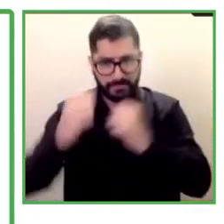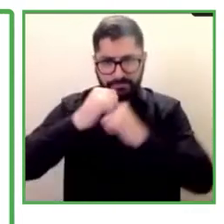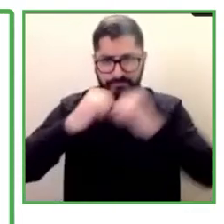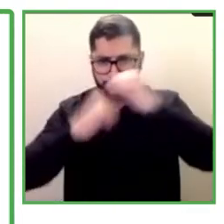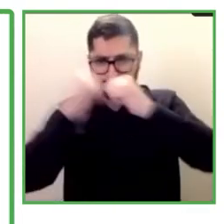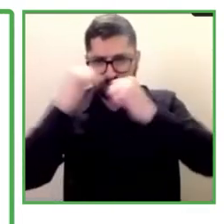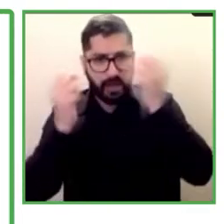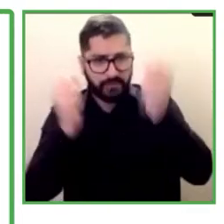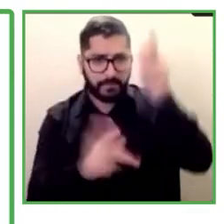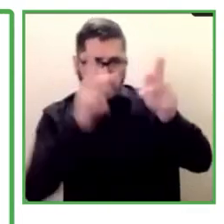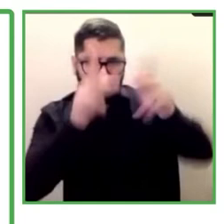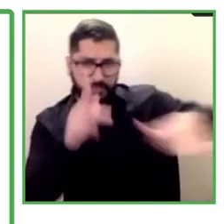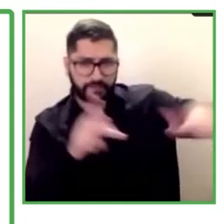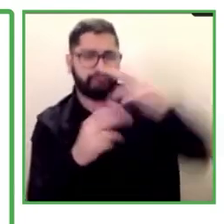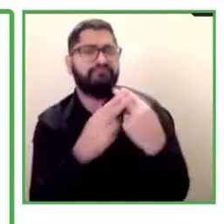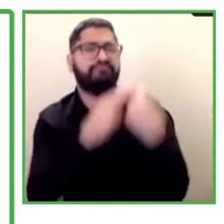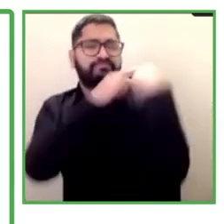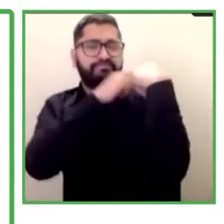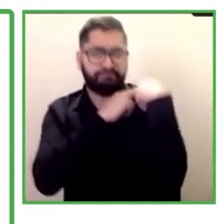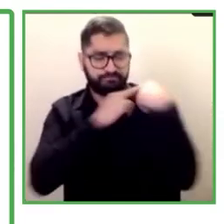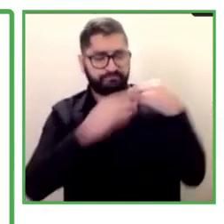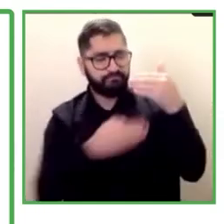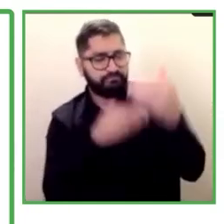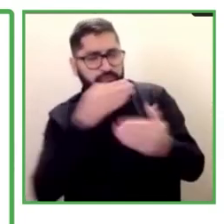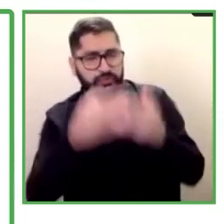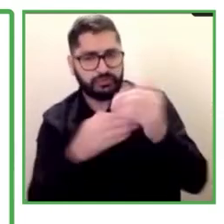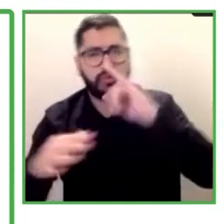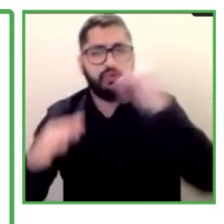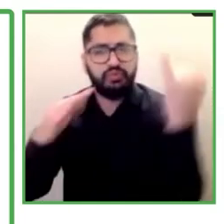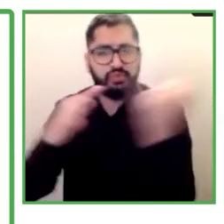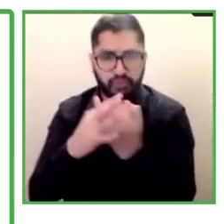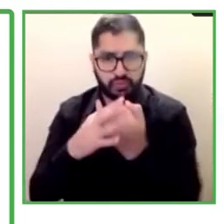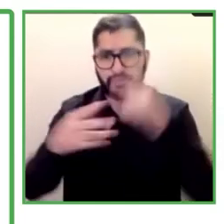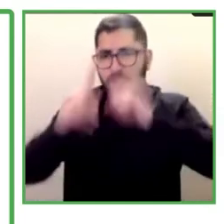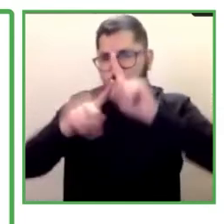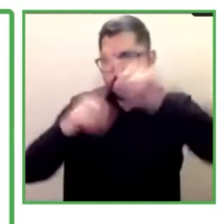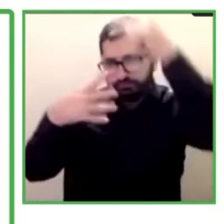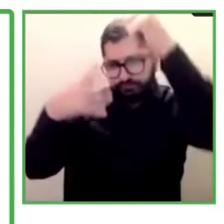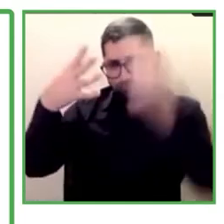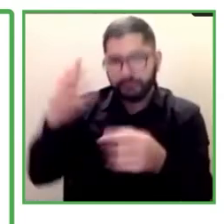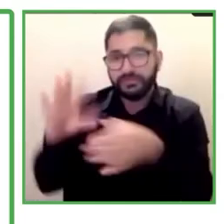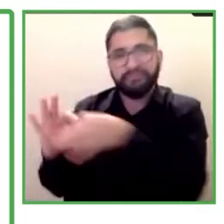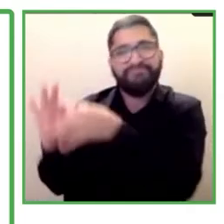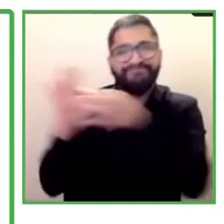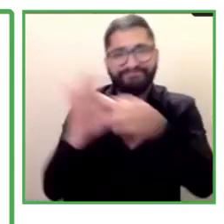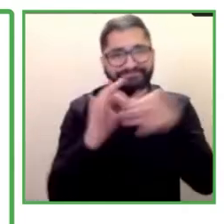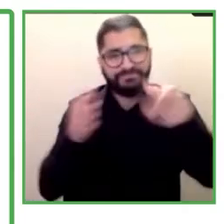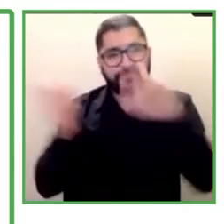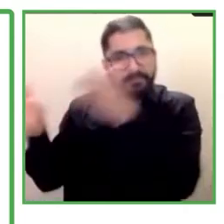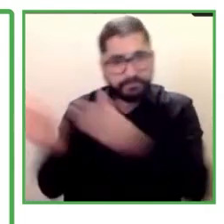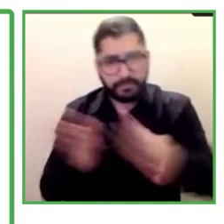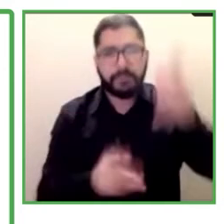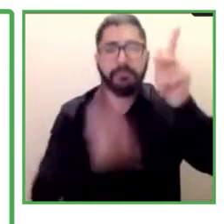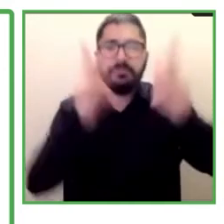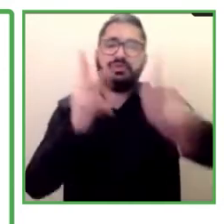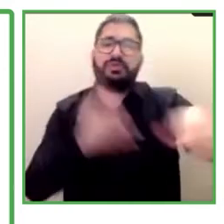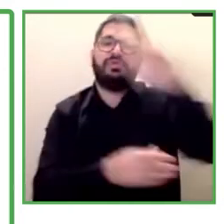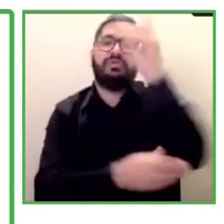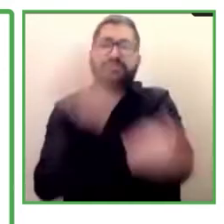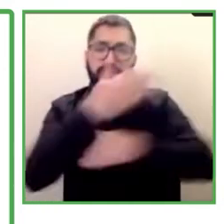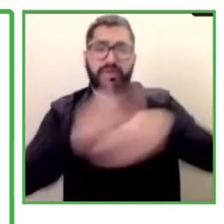que motivan la creación del Programa Empresarial de Promoción Laboral para Personas con Discapacidad, Pacto de Productividad, en el año